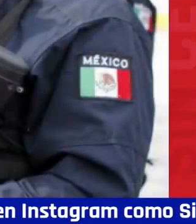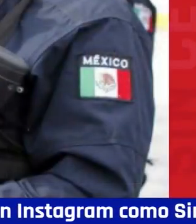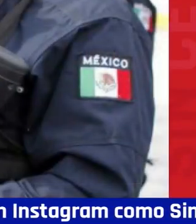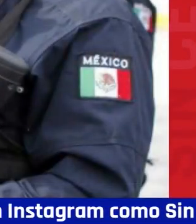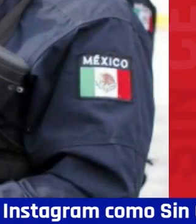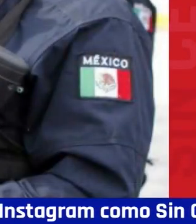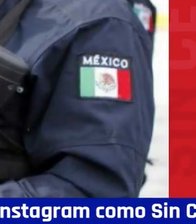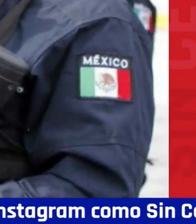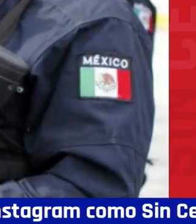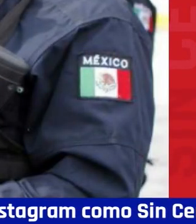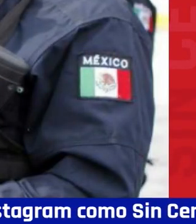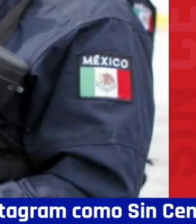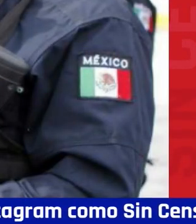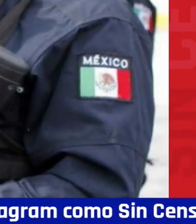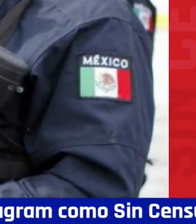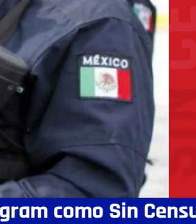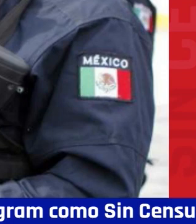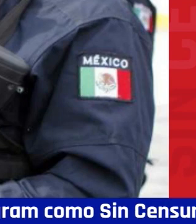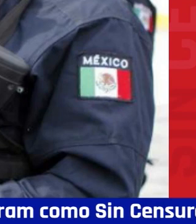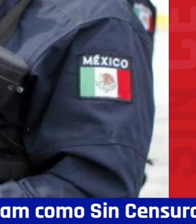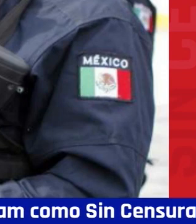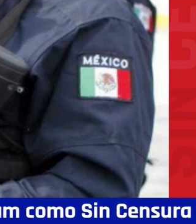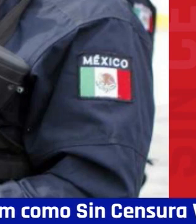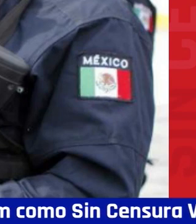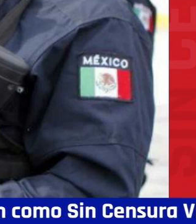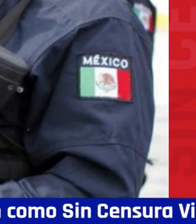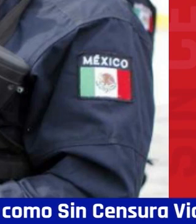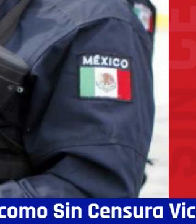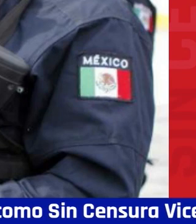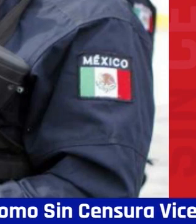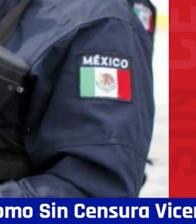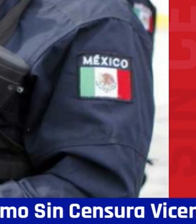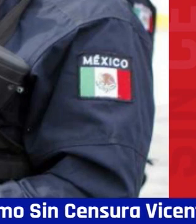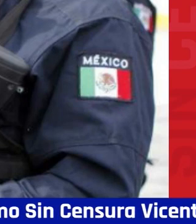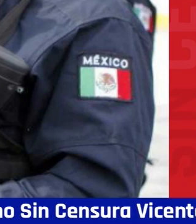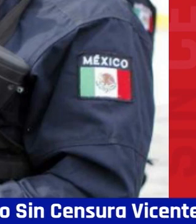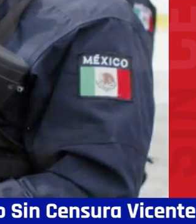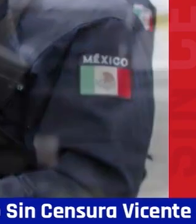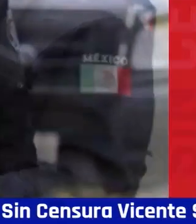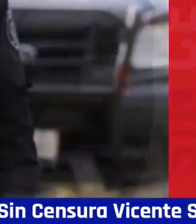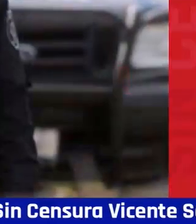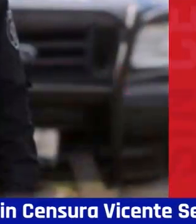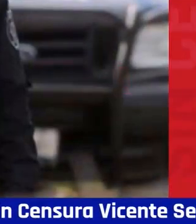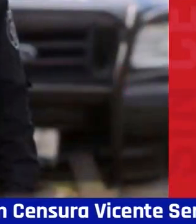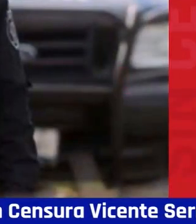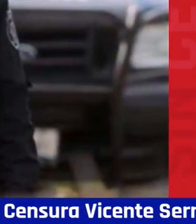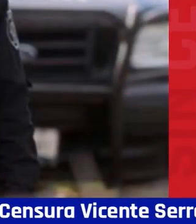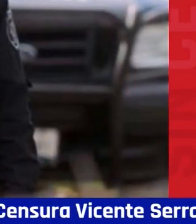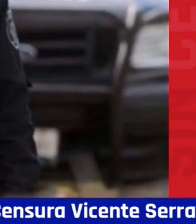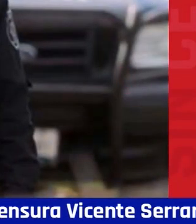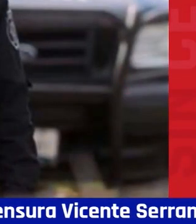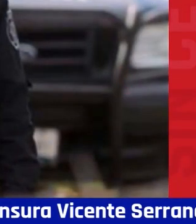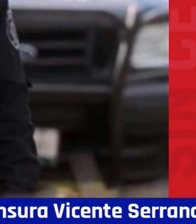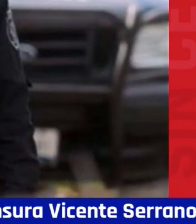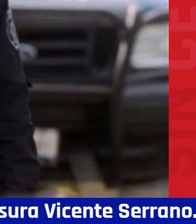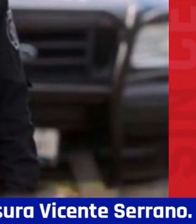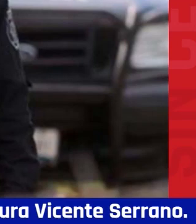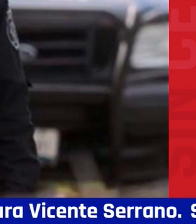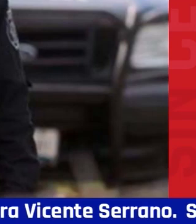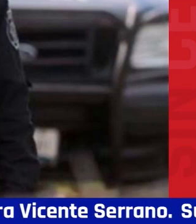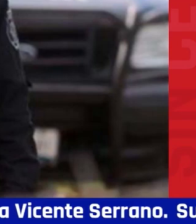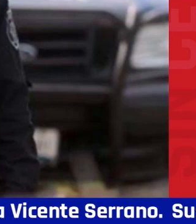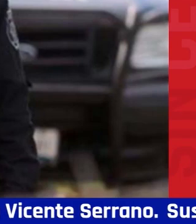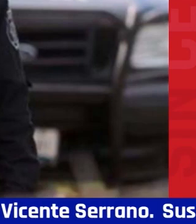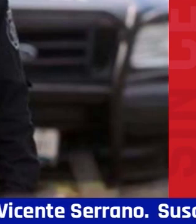los gobiernos que se aliaron con la delincuencia organizada, seguimos teniendo homicidios en todo México,